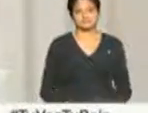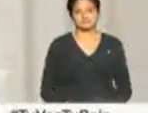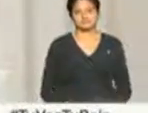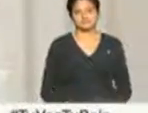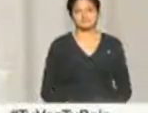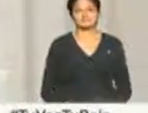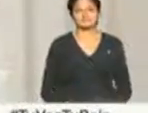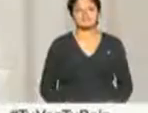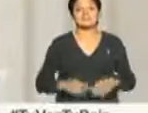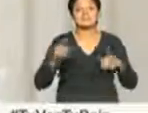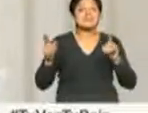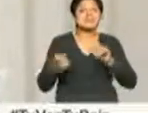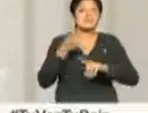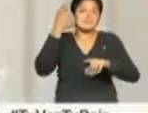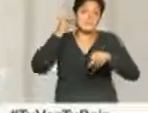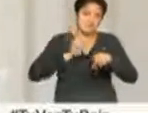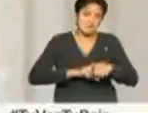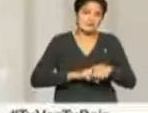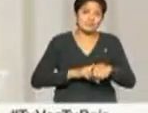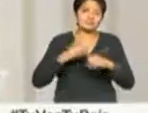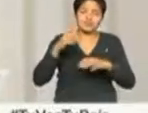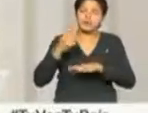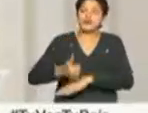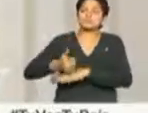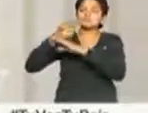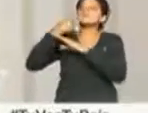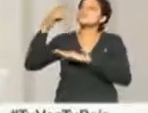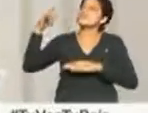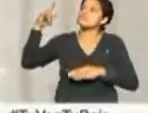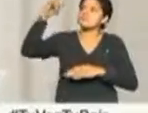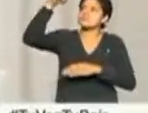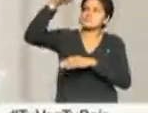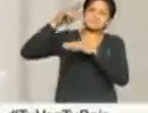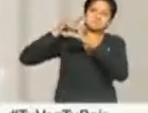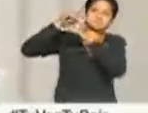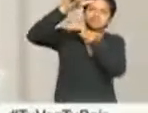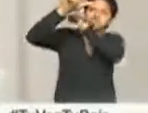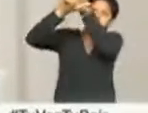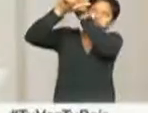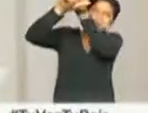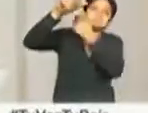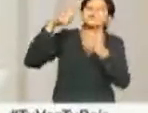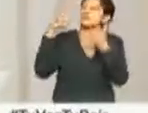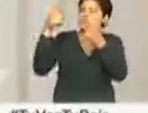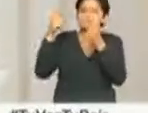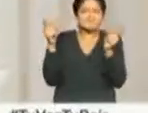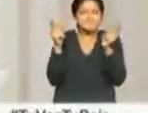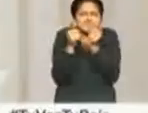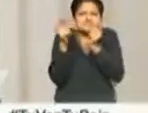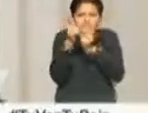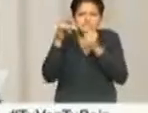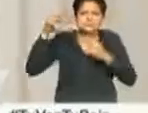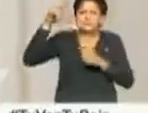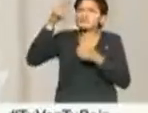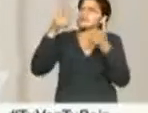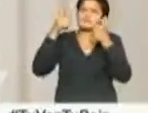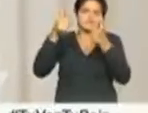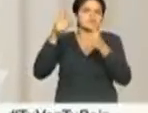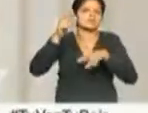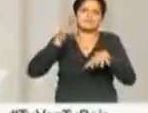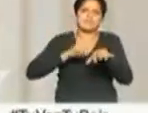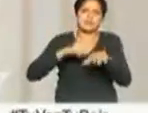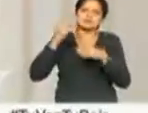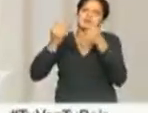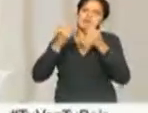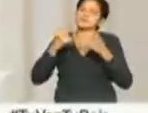Es la primera vez en el mundo que las autoridades de aviación, las autoridades de Ruanda, han autorizado vuelos y no son vuelos comunes, sino vuelos que